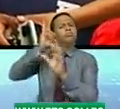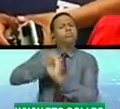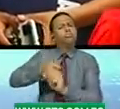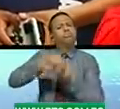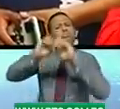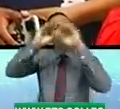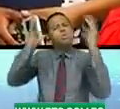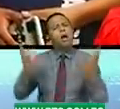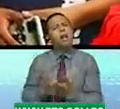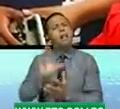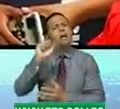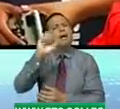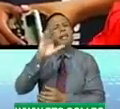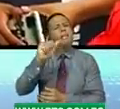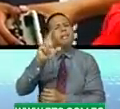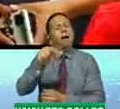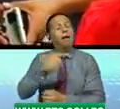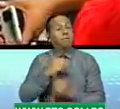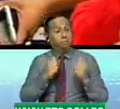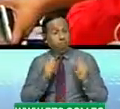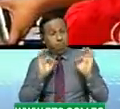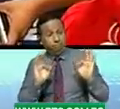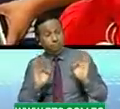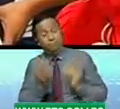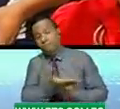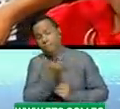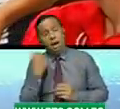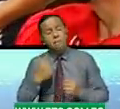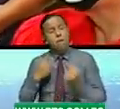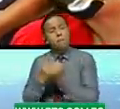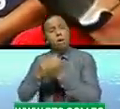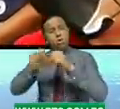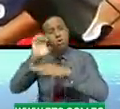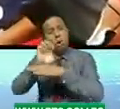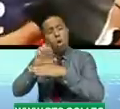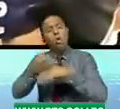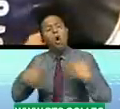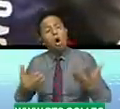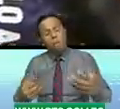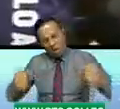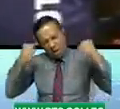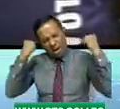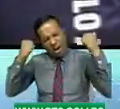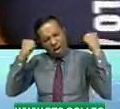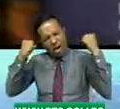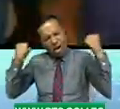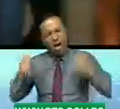somos. Perfecto. Entonces, un grito por la selección, a ver. ¡Tierra para la selección! ¡Eso!